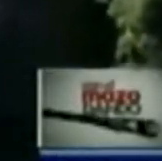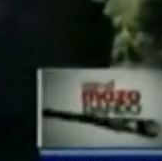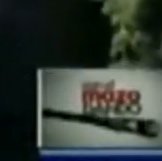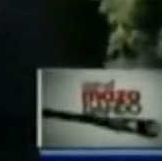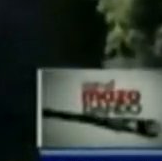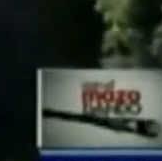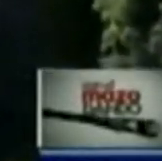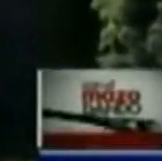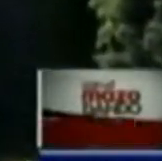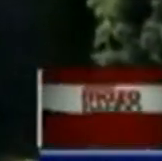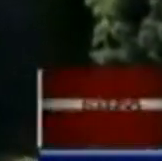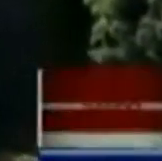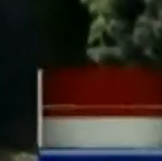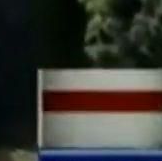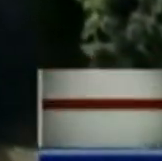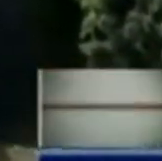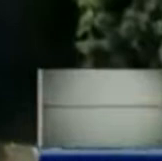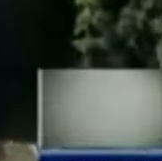perfectos